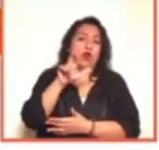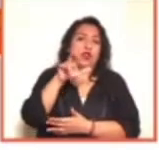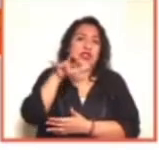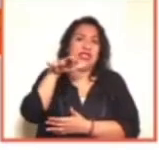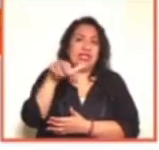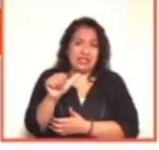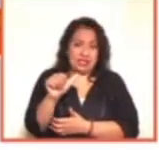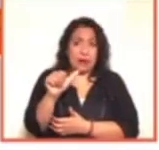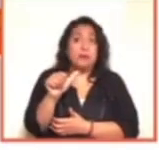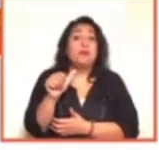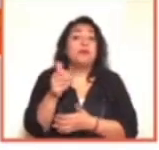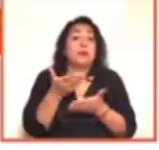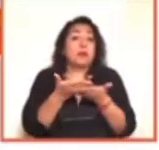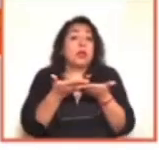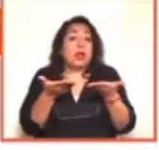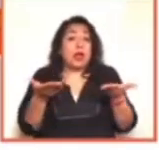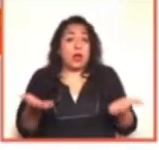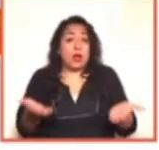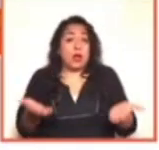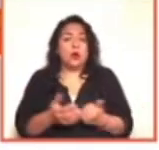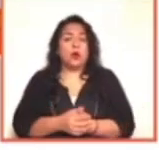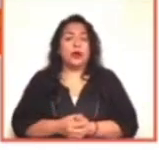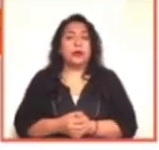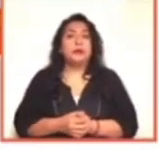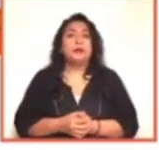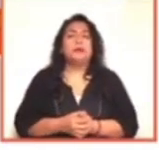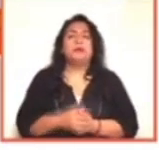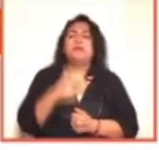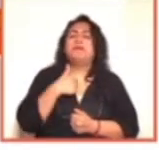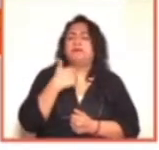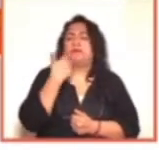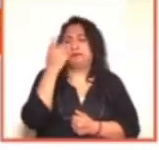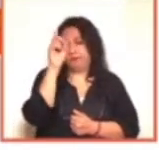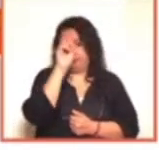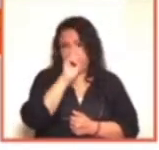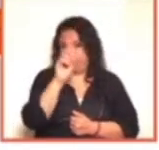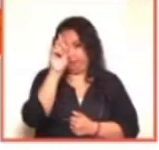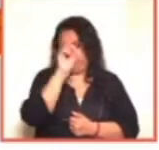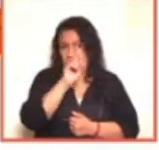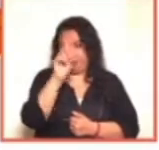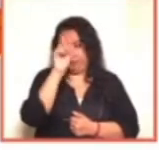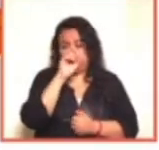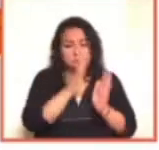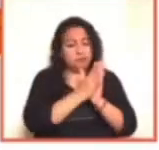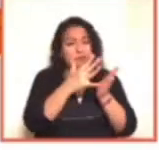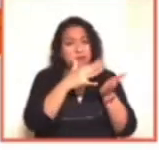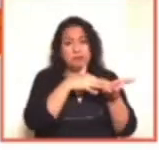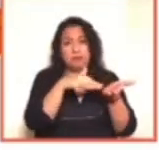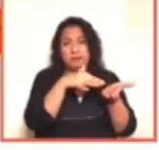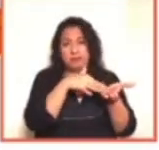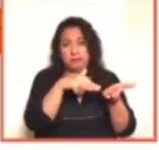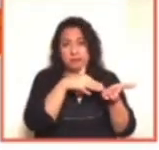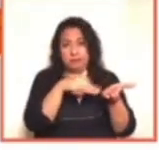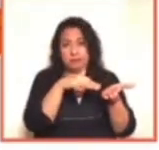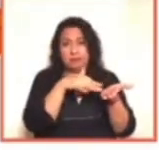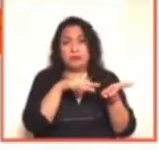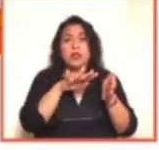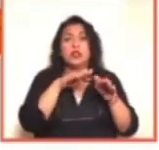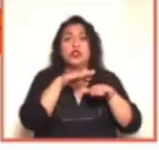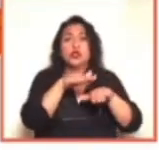En esta ocasión quiero recomendar la lectura sobre la obra